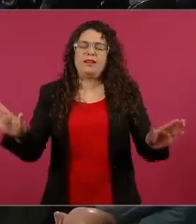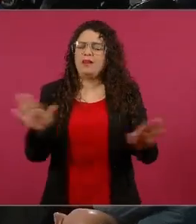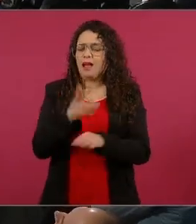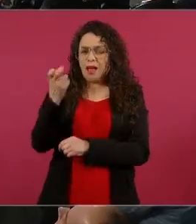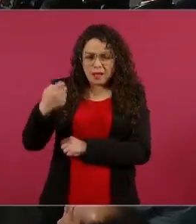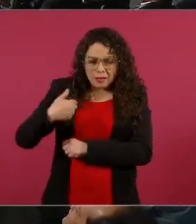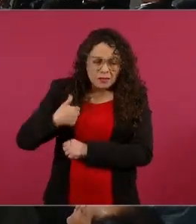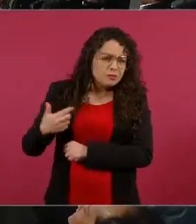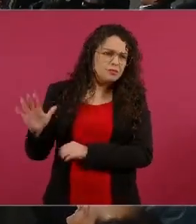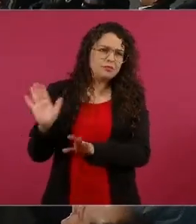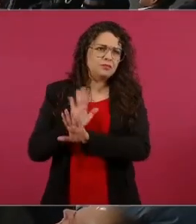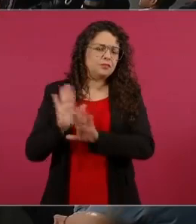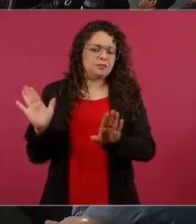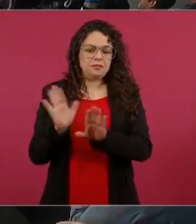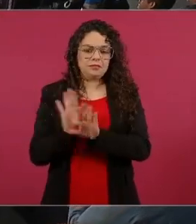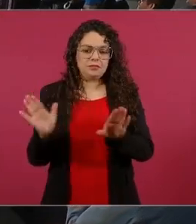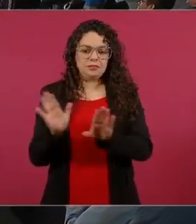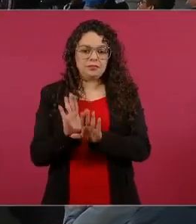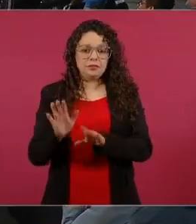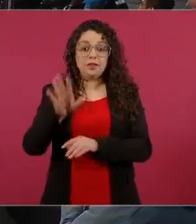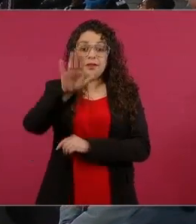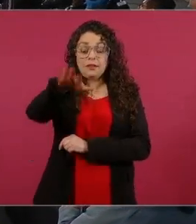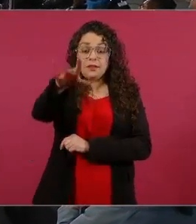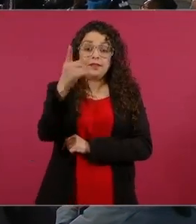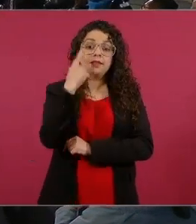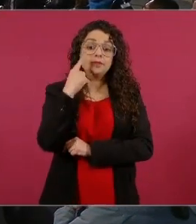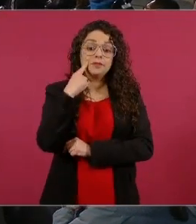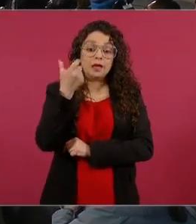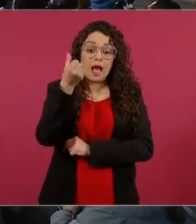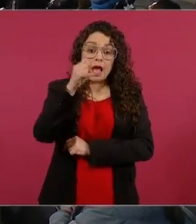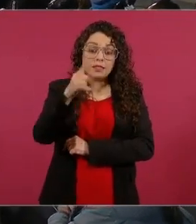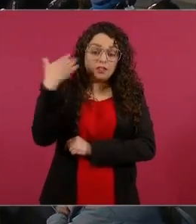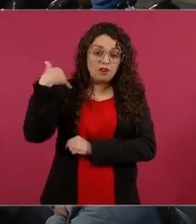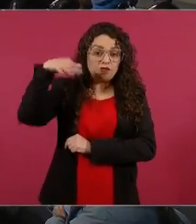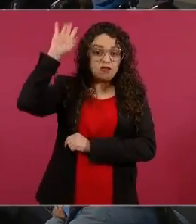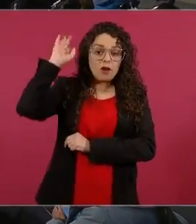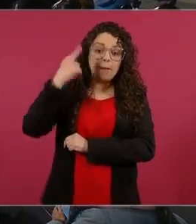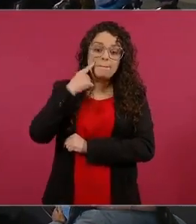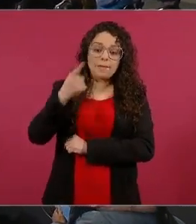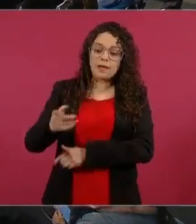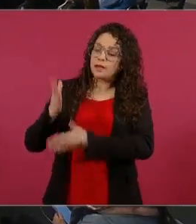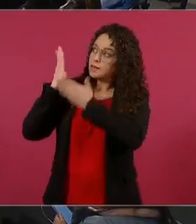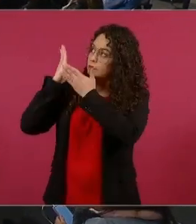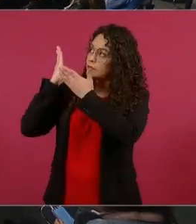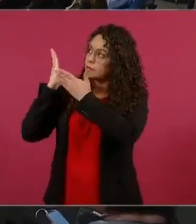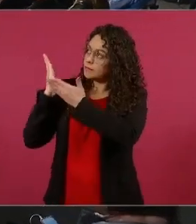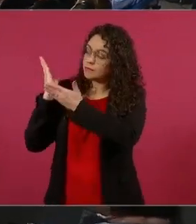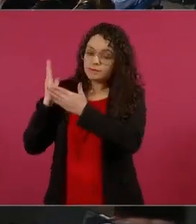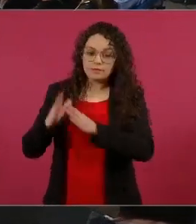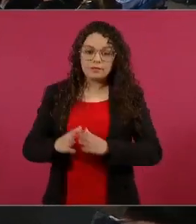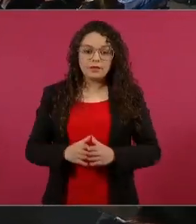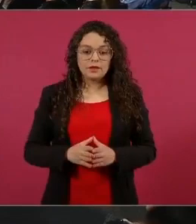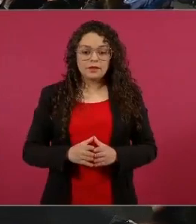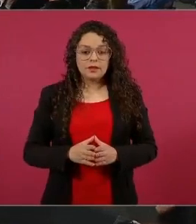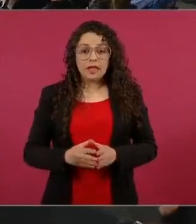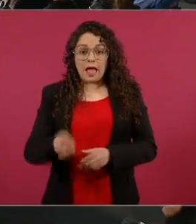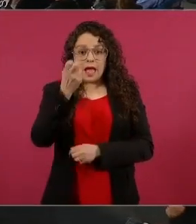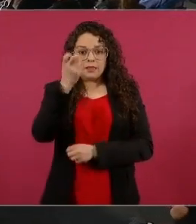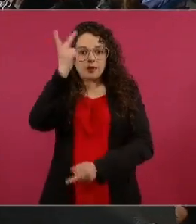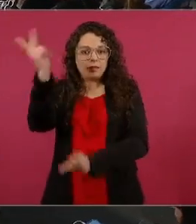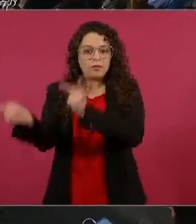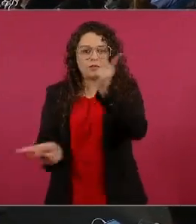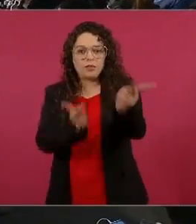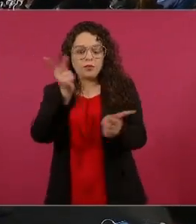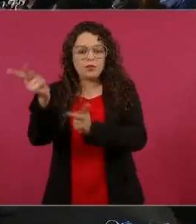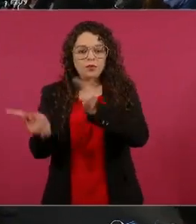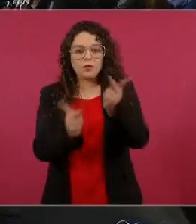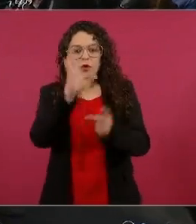este así fue miren lo juicio presidentes es lo de 7 millones y la consulta deoca